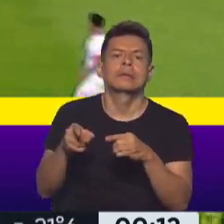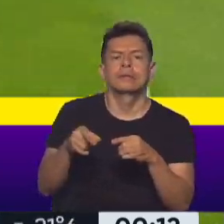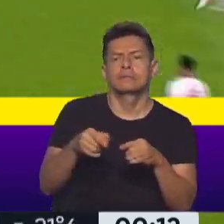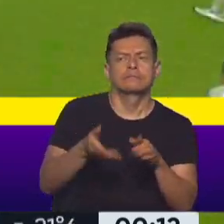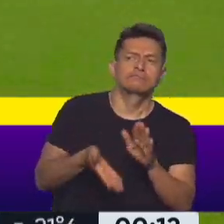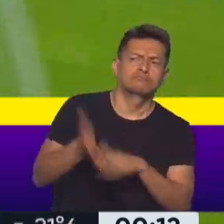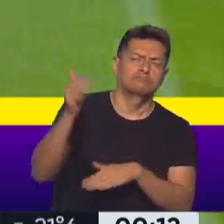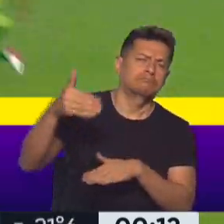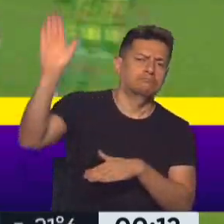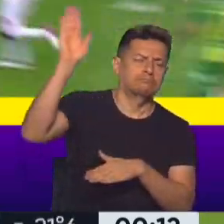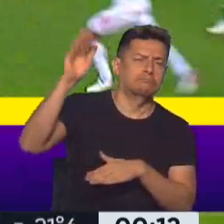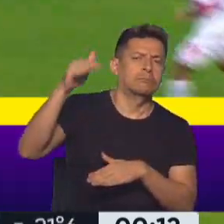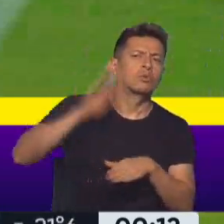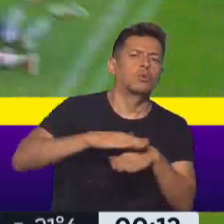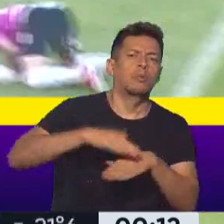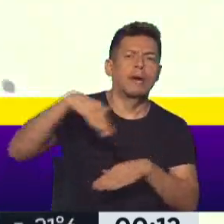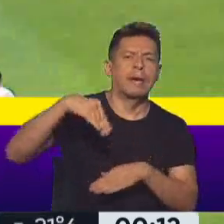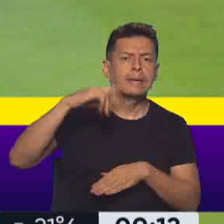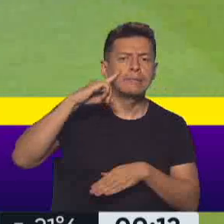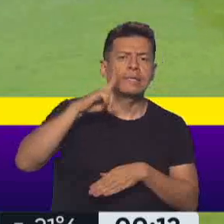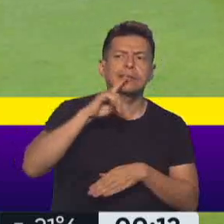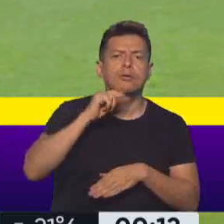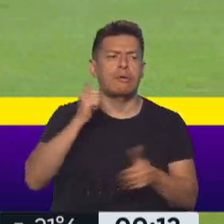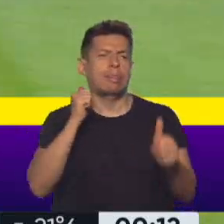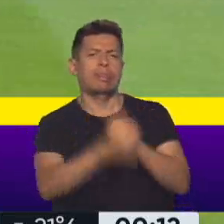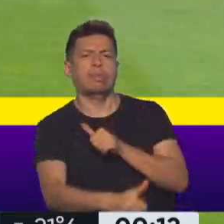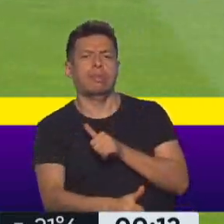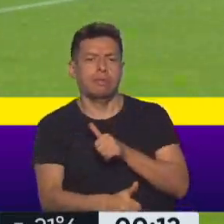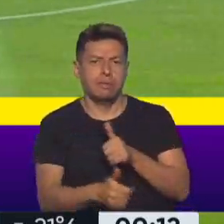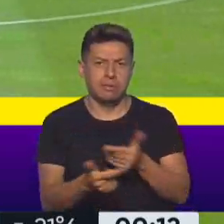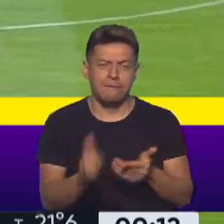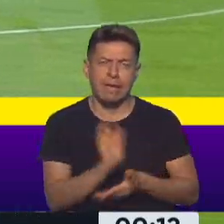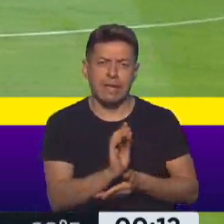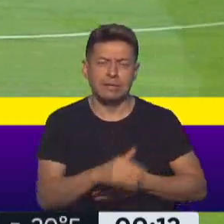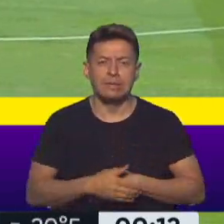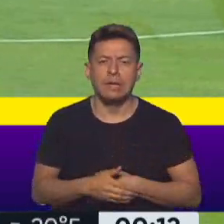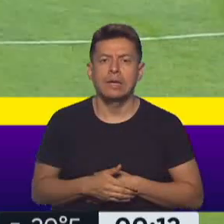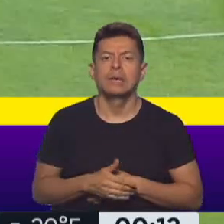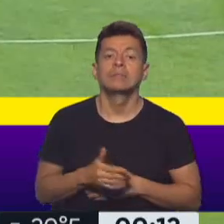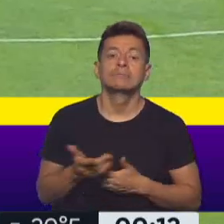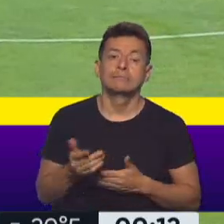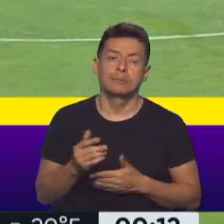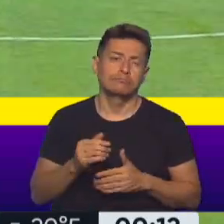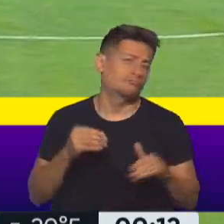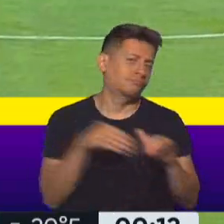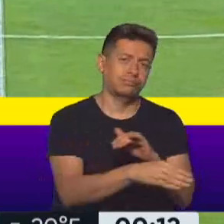Milito, por Gabriel Milito, se vengó de esta manera, descontando